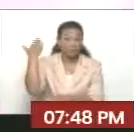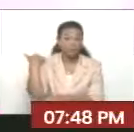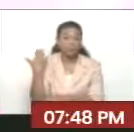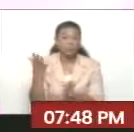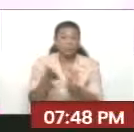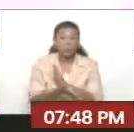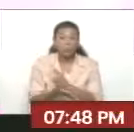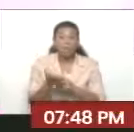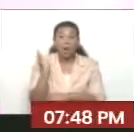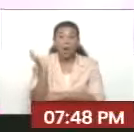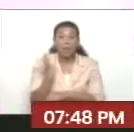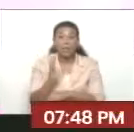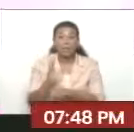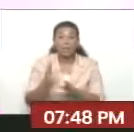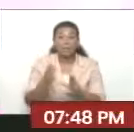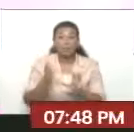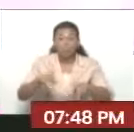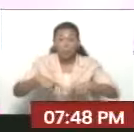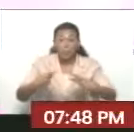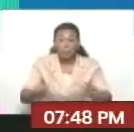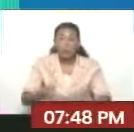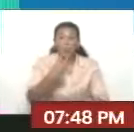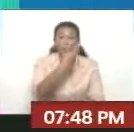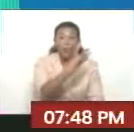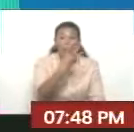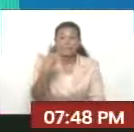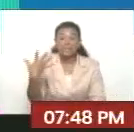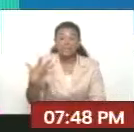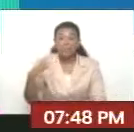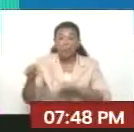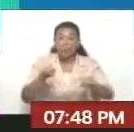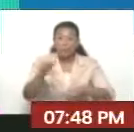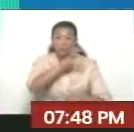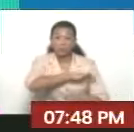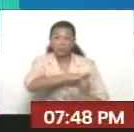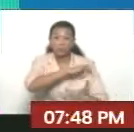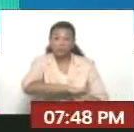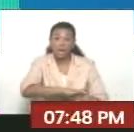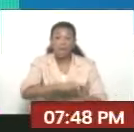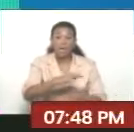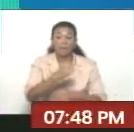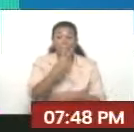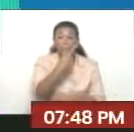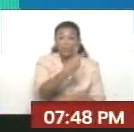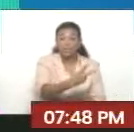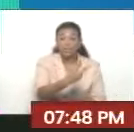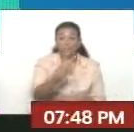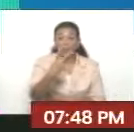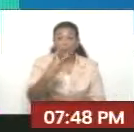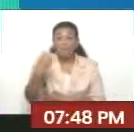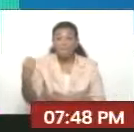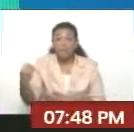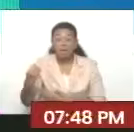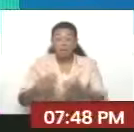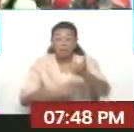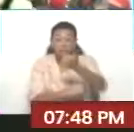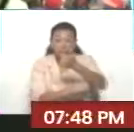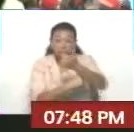con el Congreso de la Nueva Época, los 45 movimientos sociales, las 220